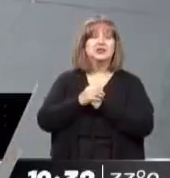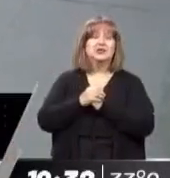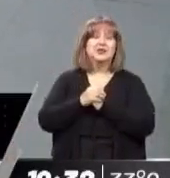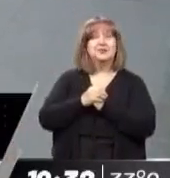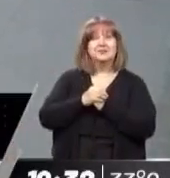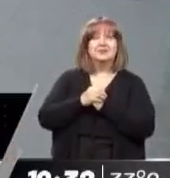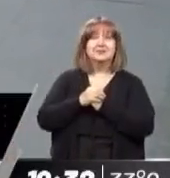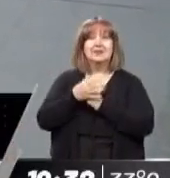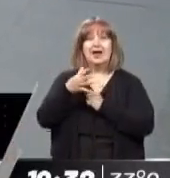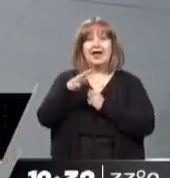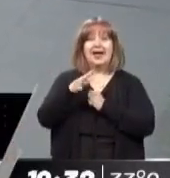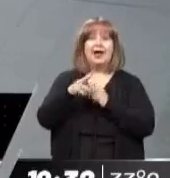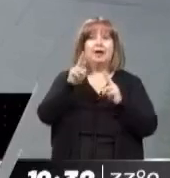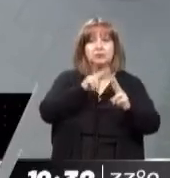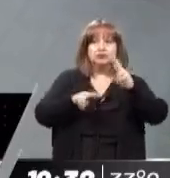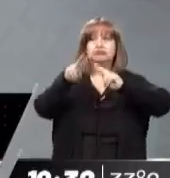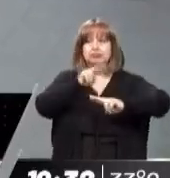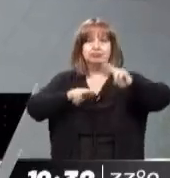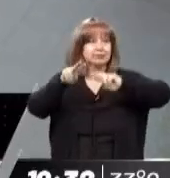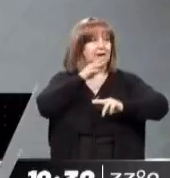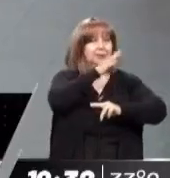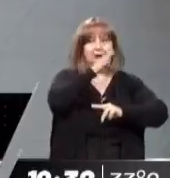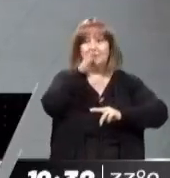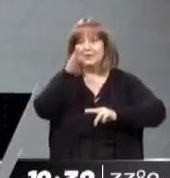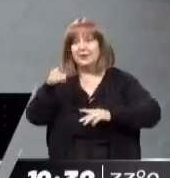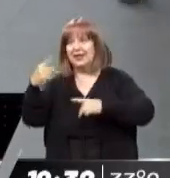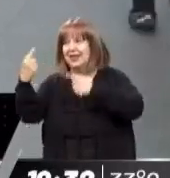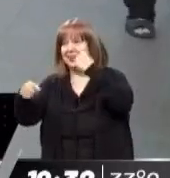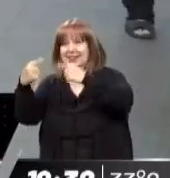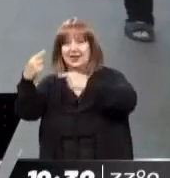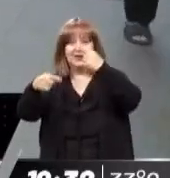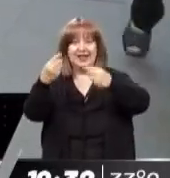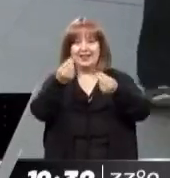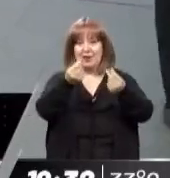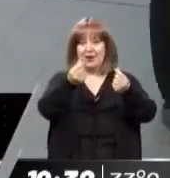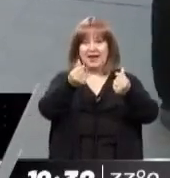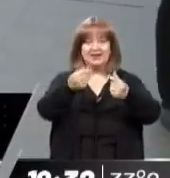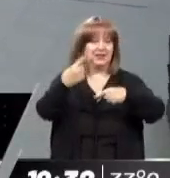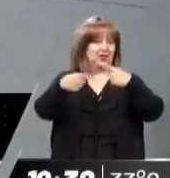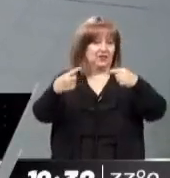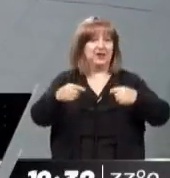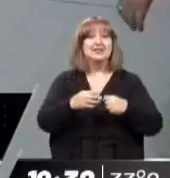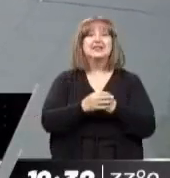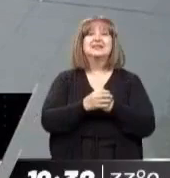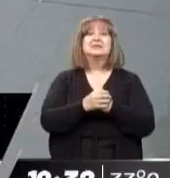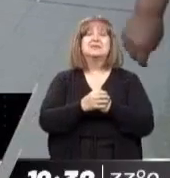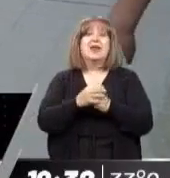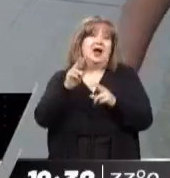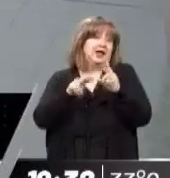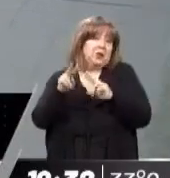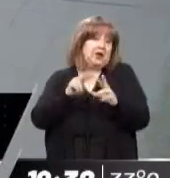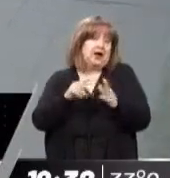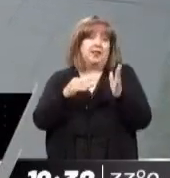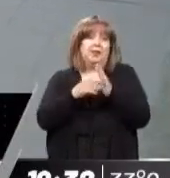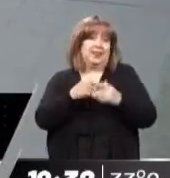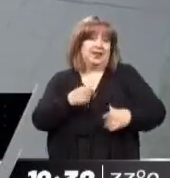Y, o sea, hay que buscar precios, hay que caminar y buscar precios porque en realidad todos tienen precios distintos. Entonces hay que buscar de